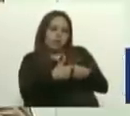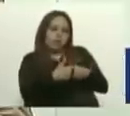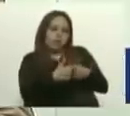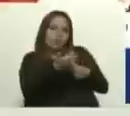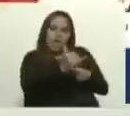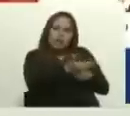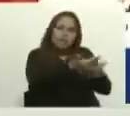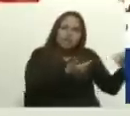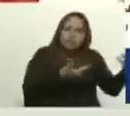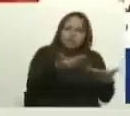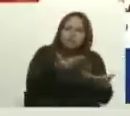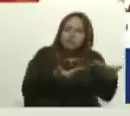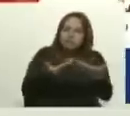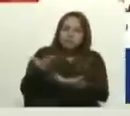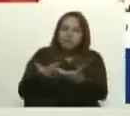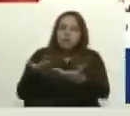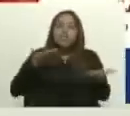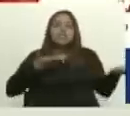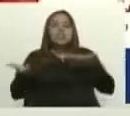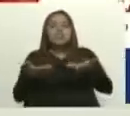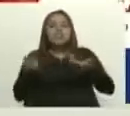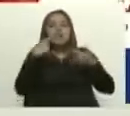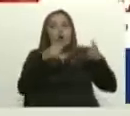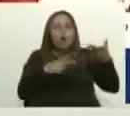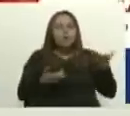través de servicios, a través de otros bienes.